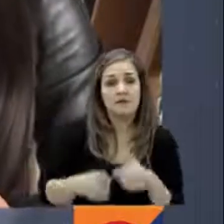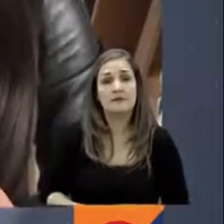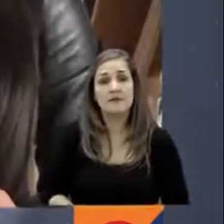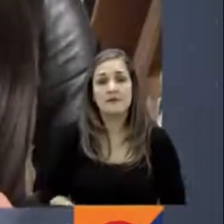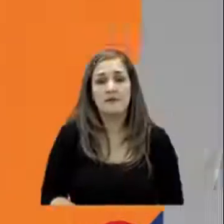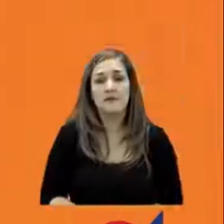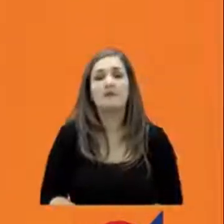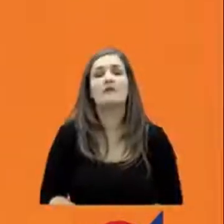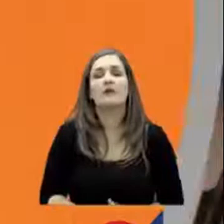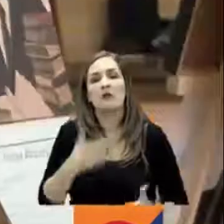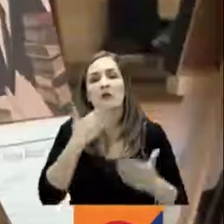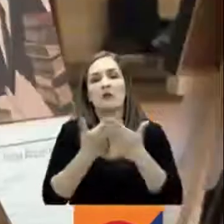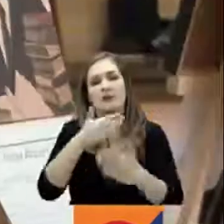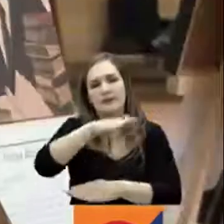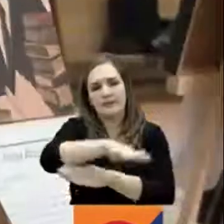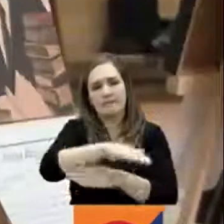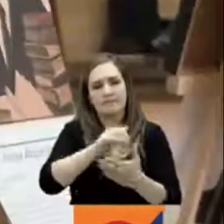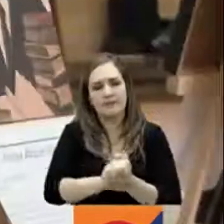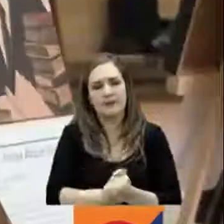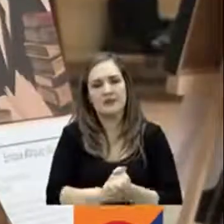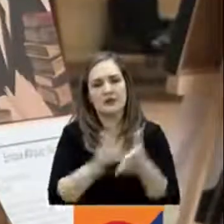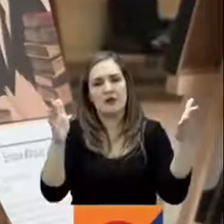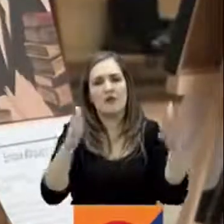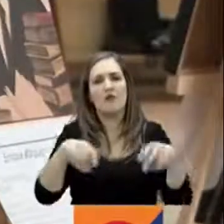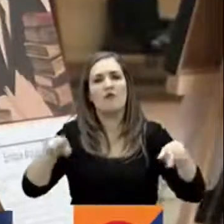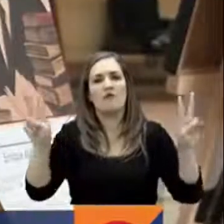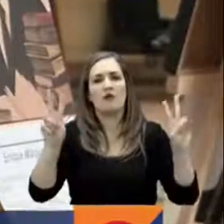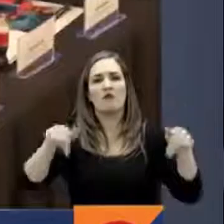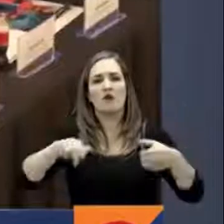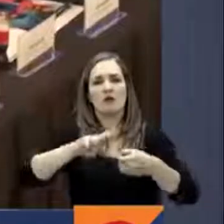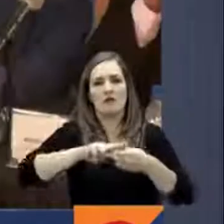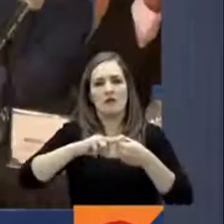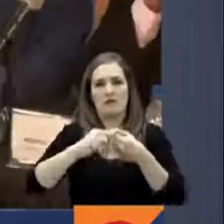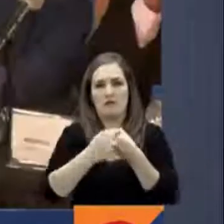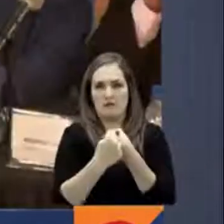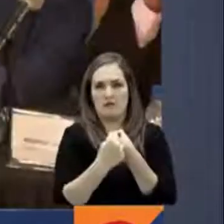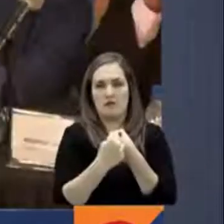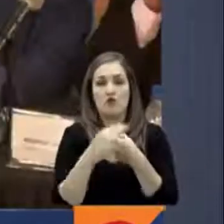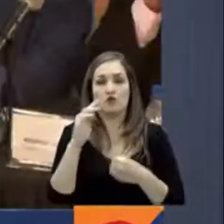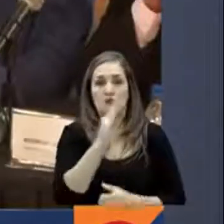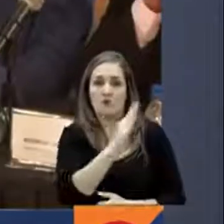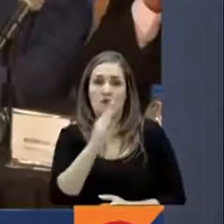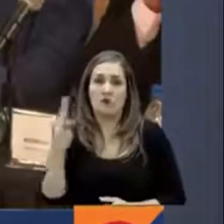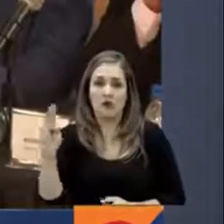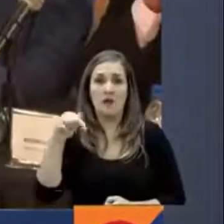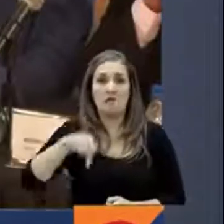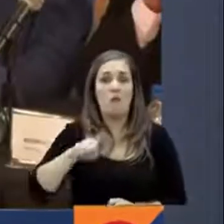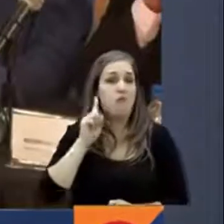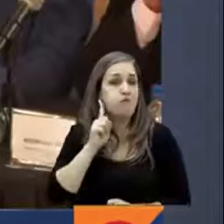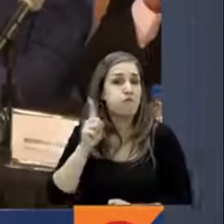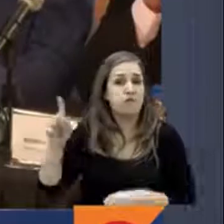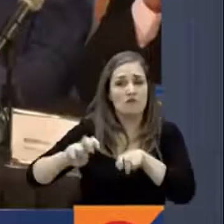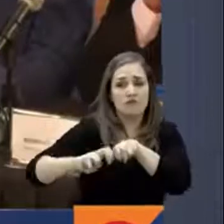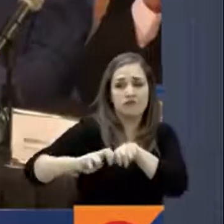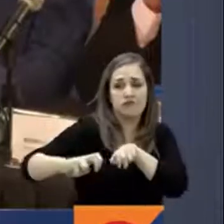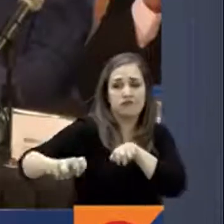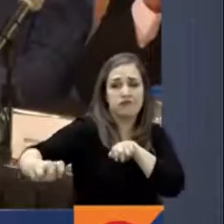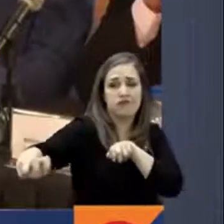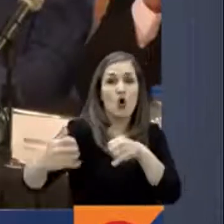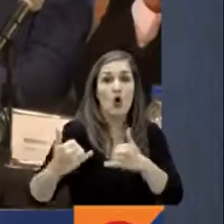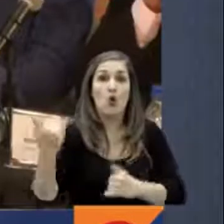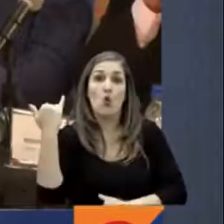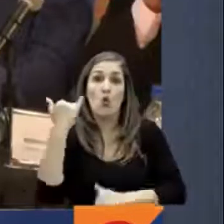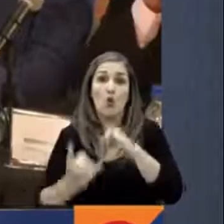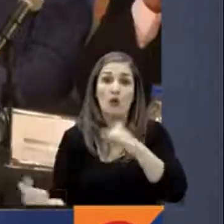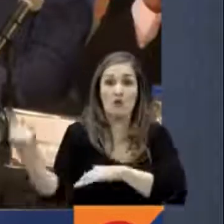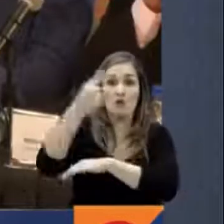José Fernando, muy buenas tardes. Los saludo a esta hora desde la Biblioteca Virgilio Barco, donde en efecto pues continúa este último día de audiencias en